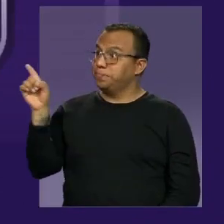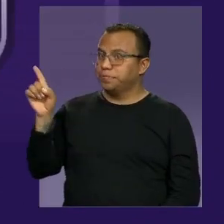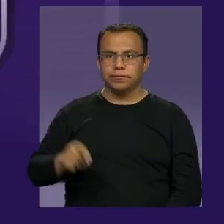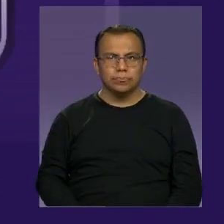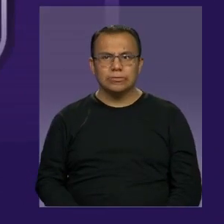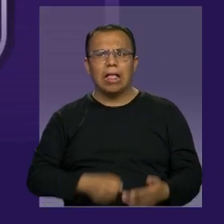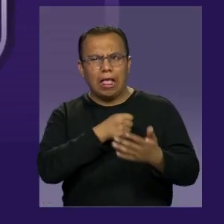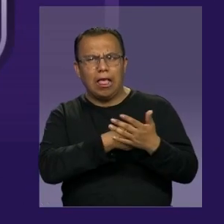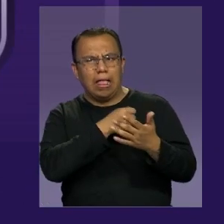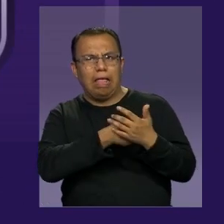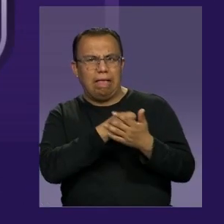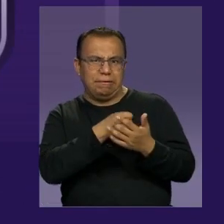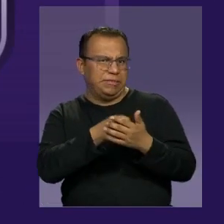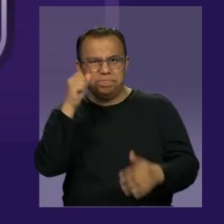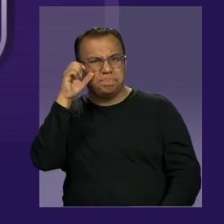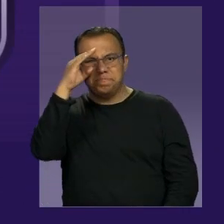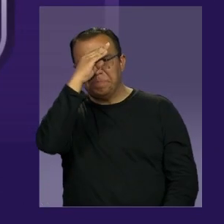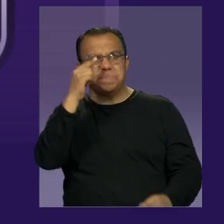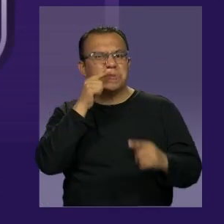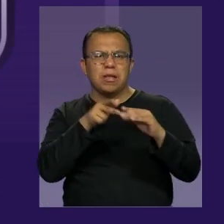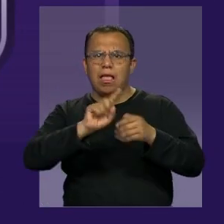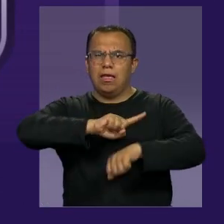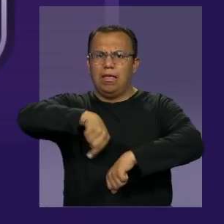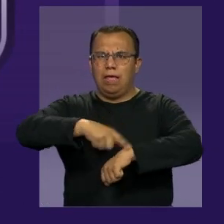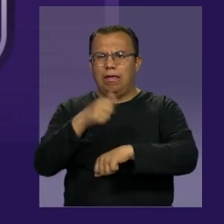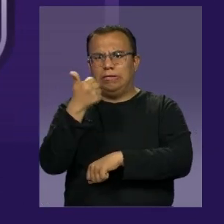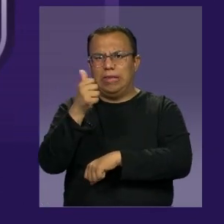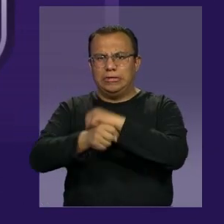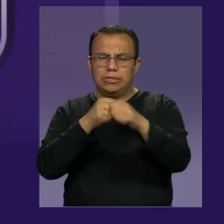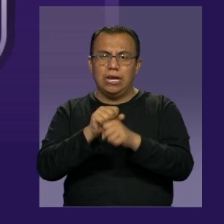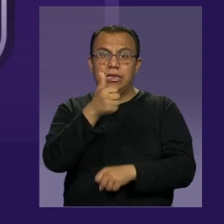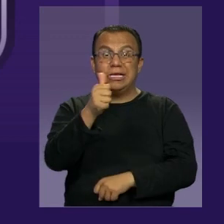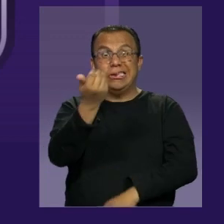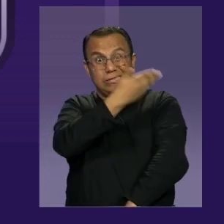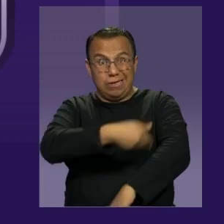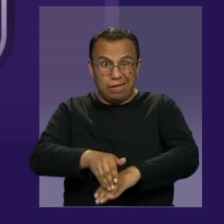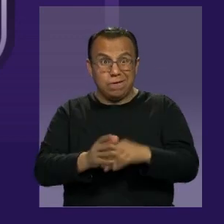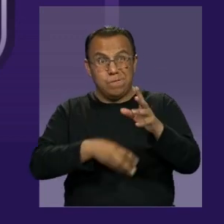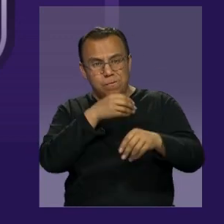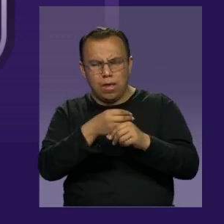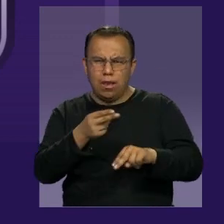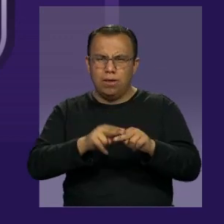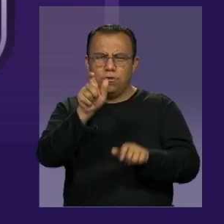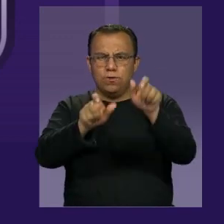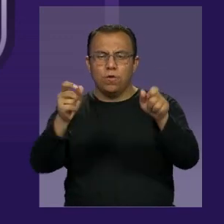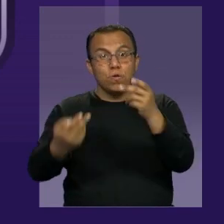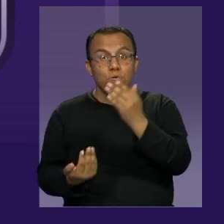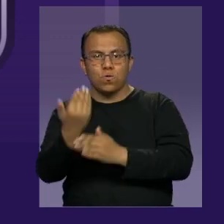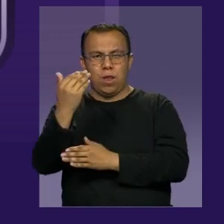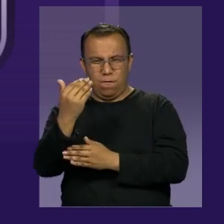insiste en parar la primera línea del metro, demorarse unos 10 años más y pagar 15 billones más. Y dos candidatos del nuevo